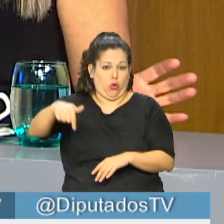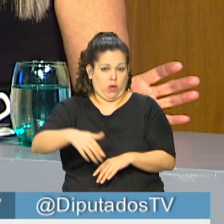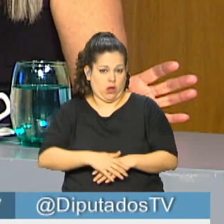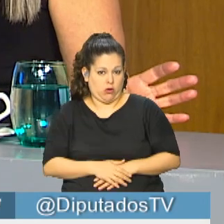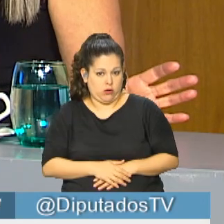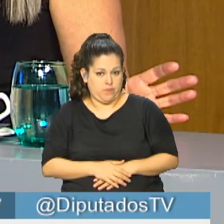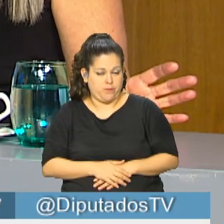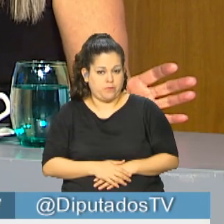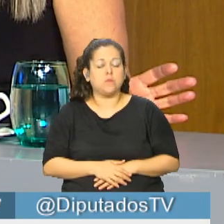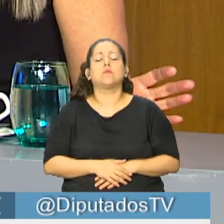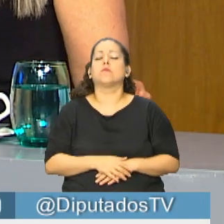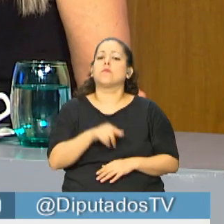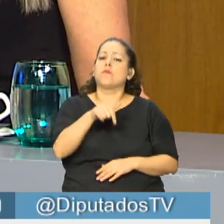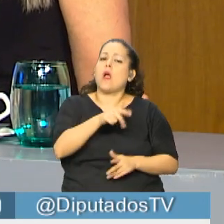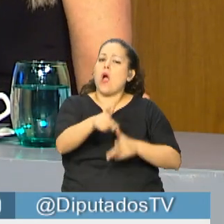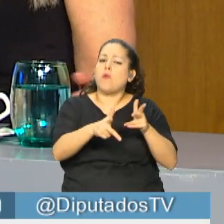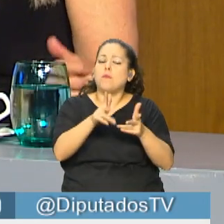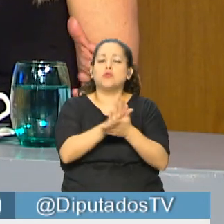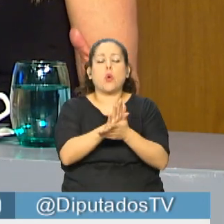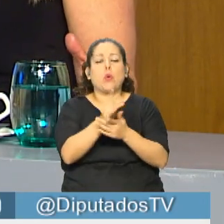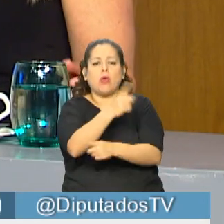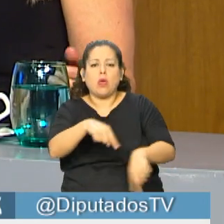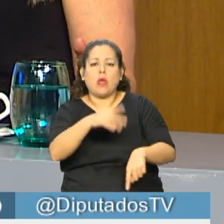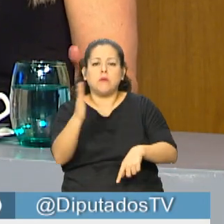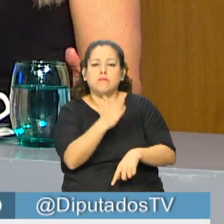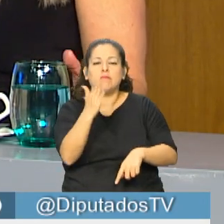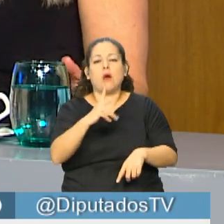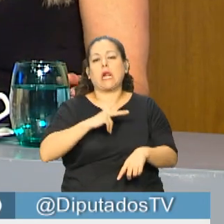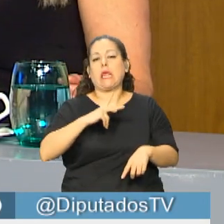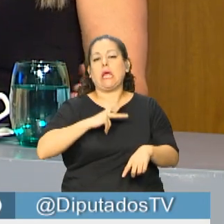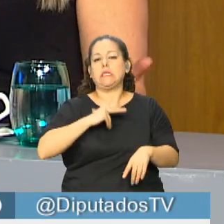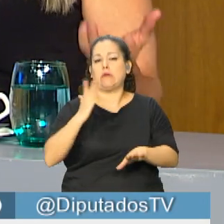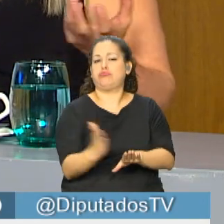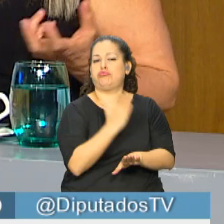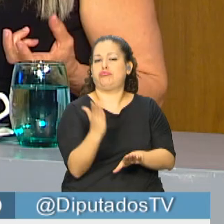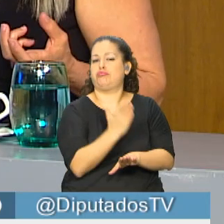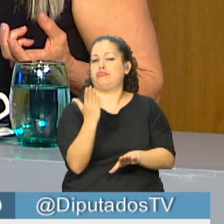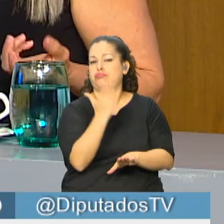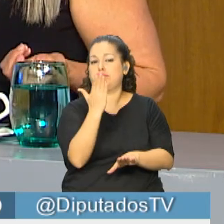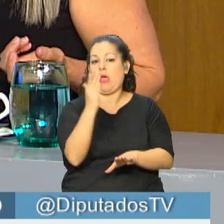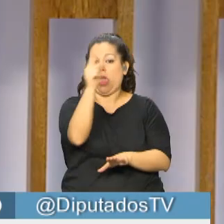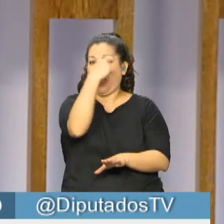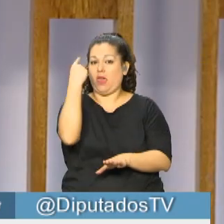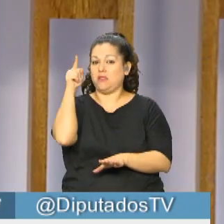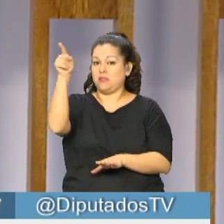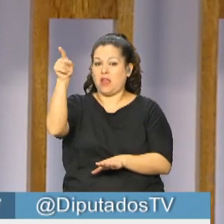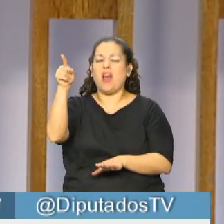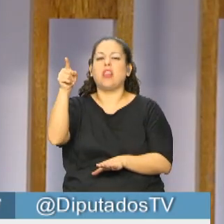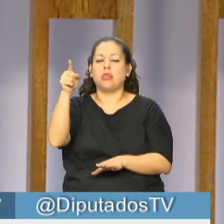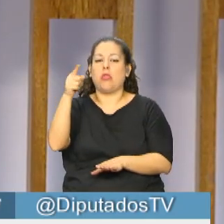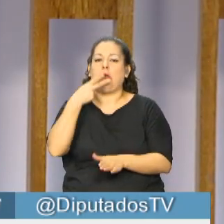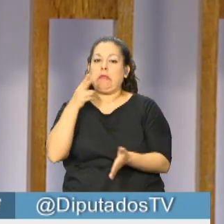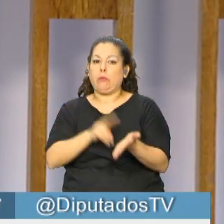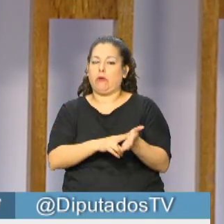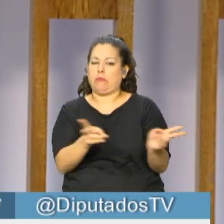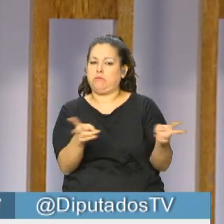de riqueza, ¿sí? Y en cuanto un país genera riqueza, produce, el Estado, a través del fisco, recauda,